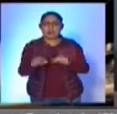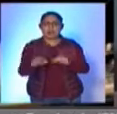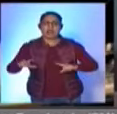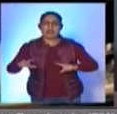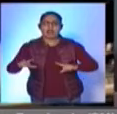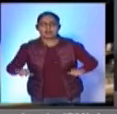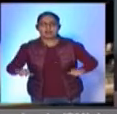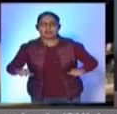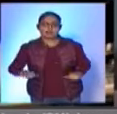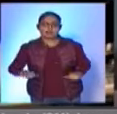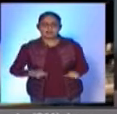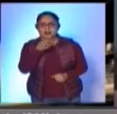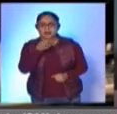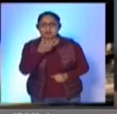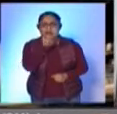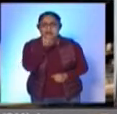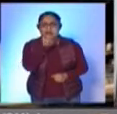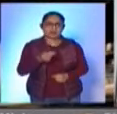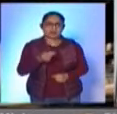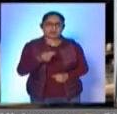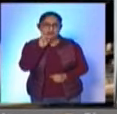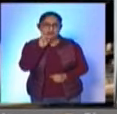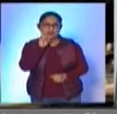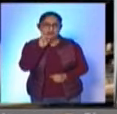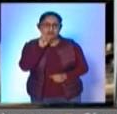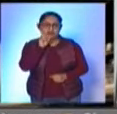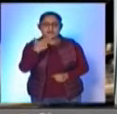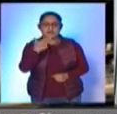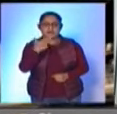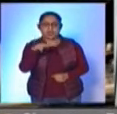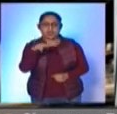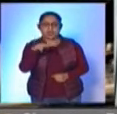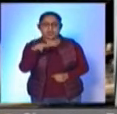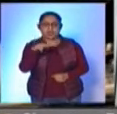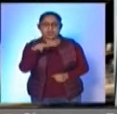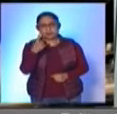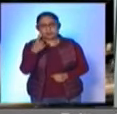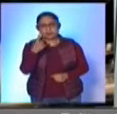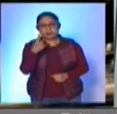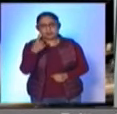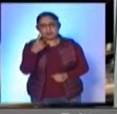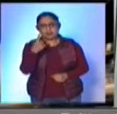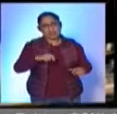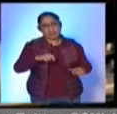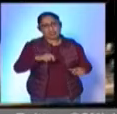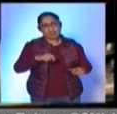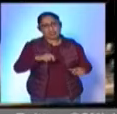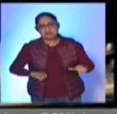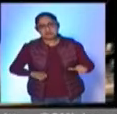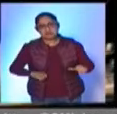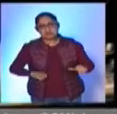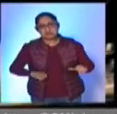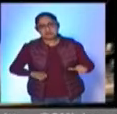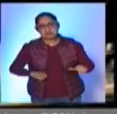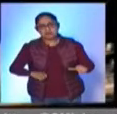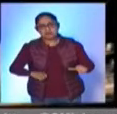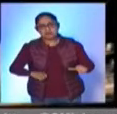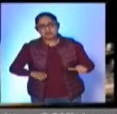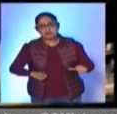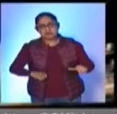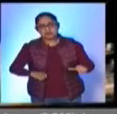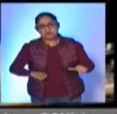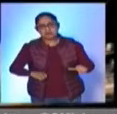niños clubchanani.com, con la finalidad de que la gente en casa pueda tener acceso al arte y la cultura con